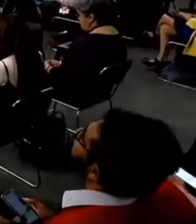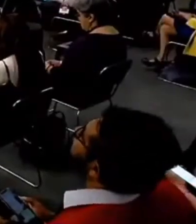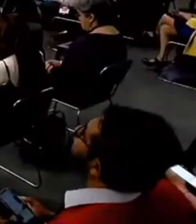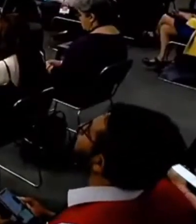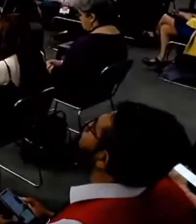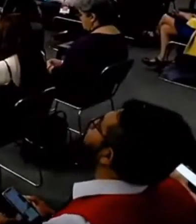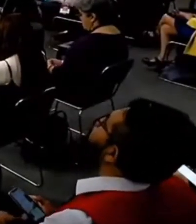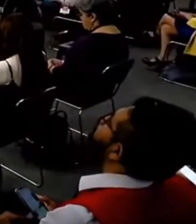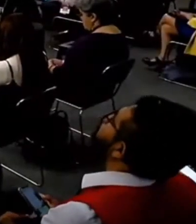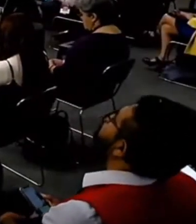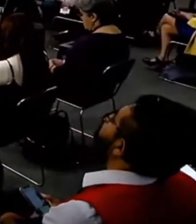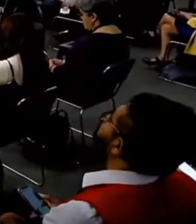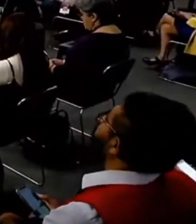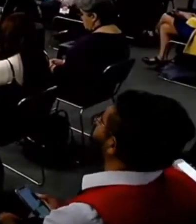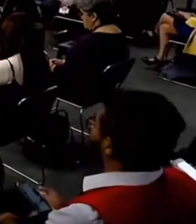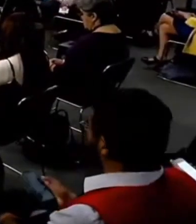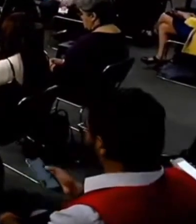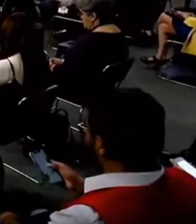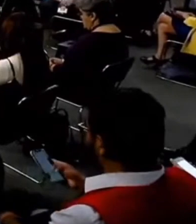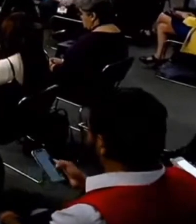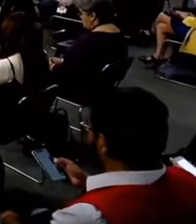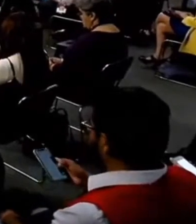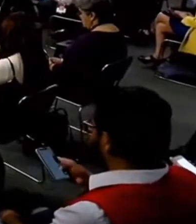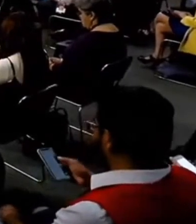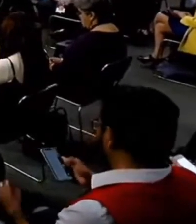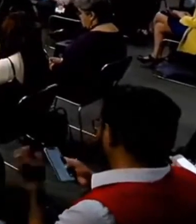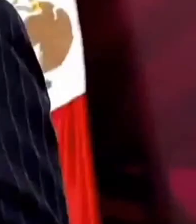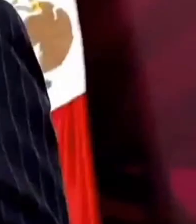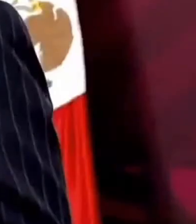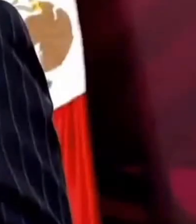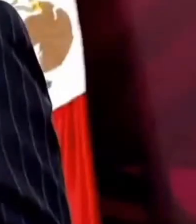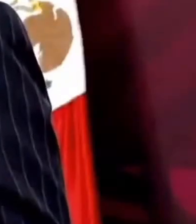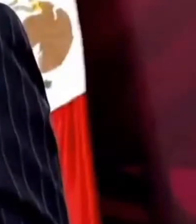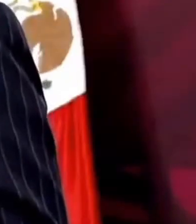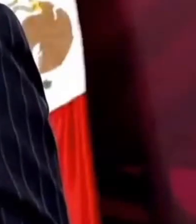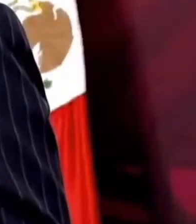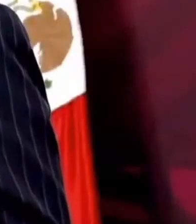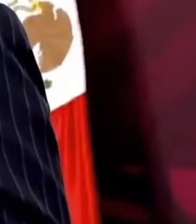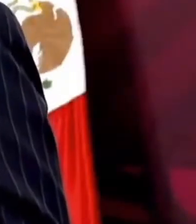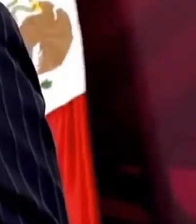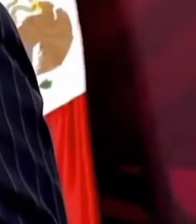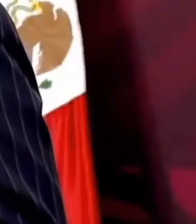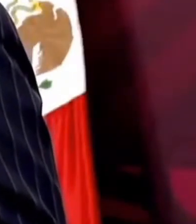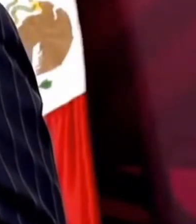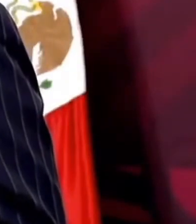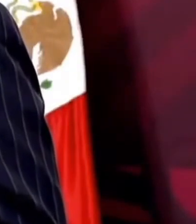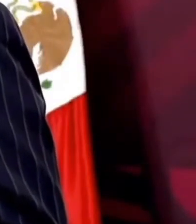Cada vez más conciencia, que no haya maltrato